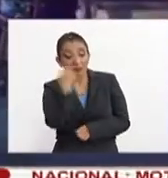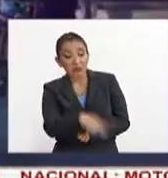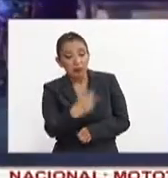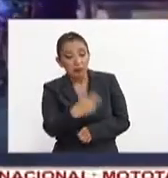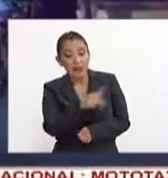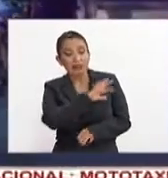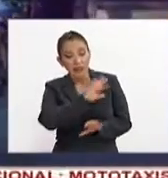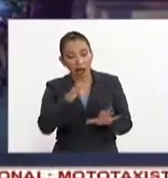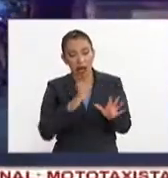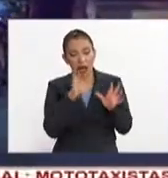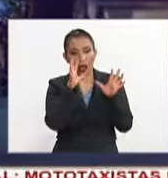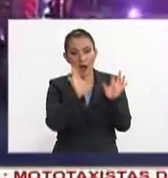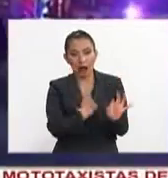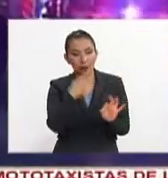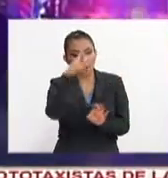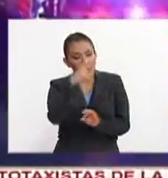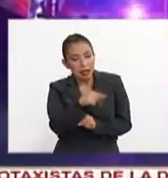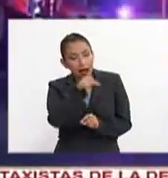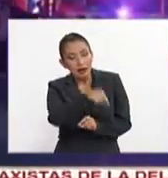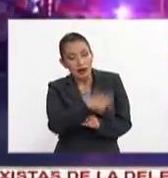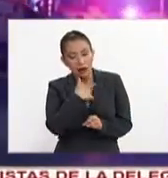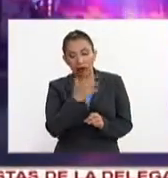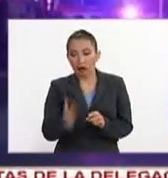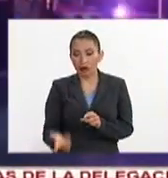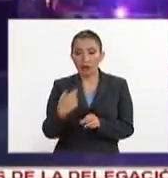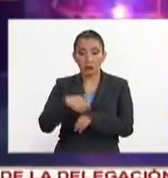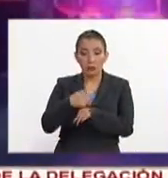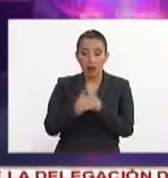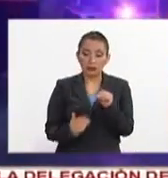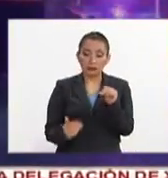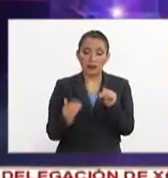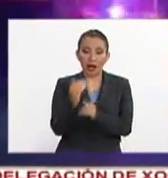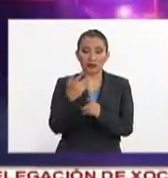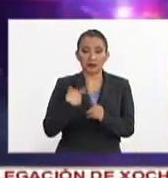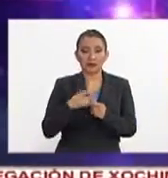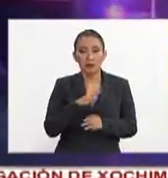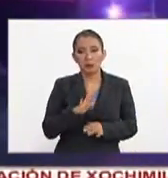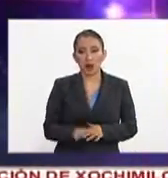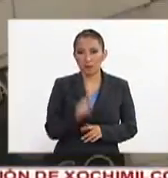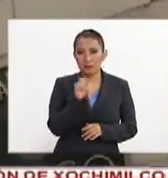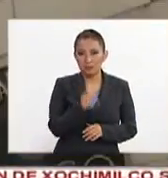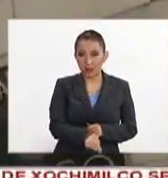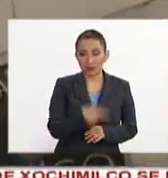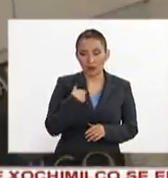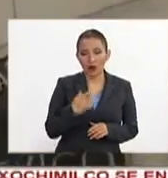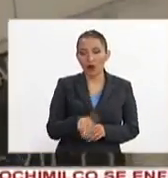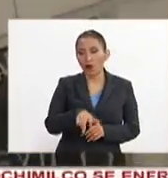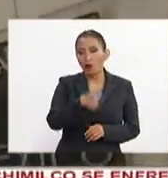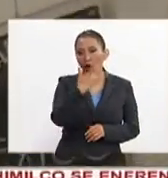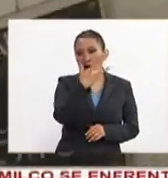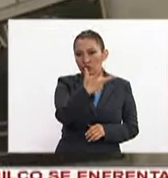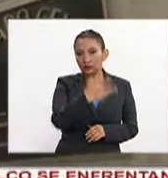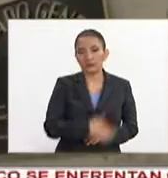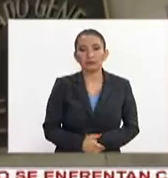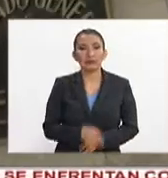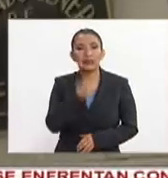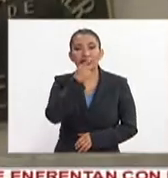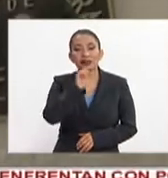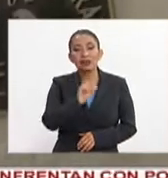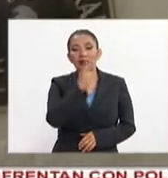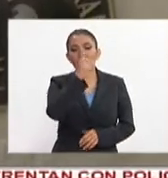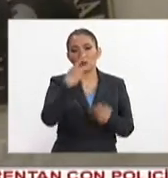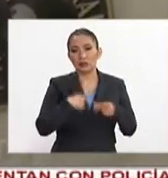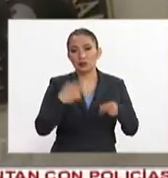desconocido, fue confirmado como mexicano, por lo que la cifra de mexicanos que fallecieron se elevó a 8. Agregó que los